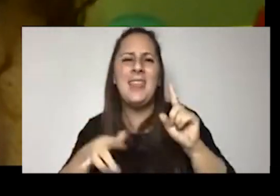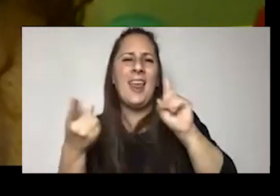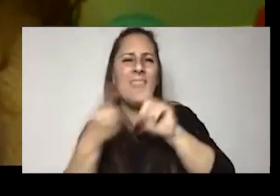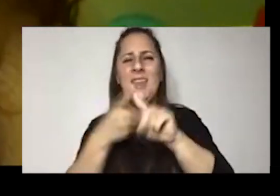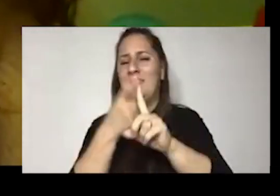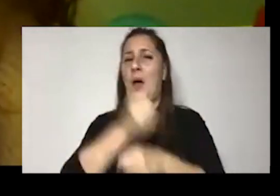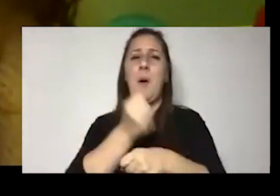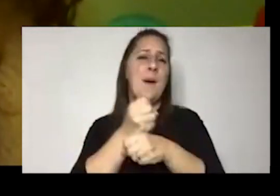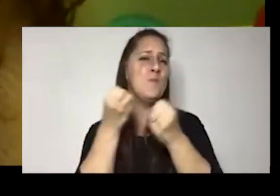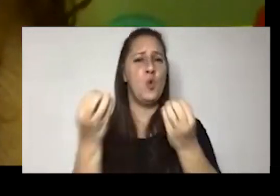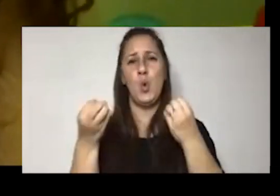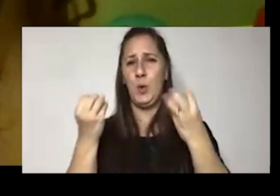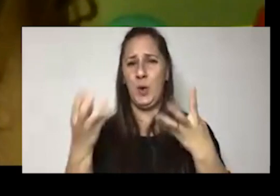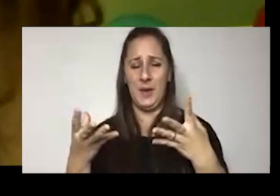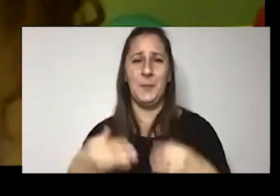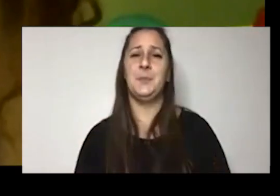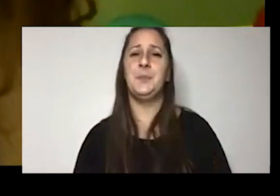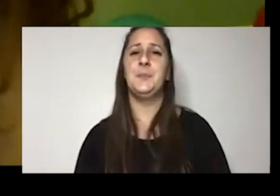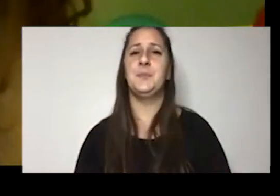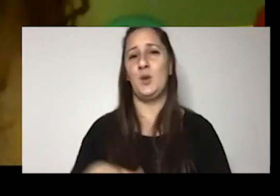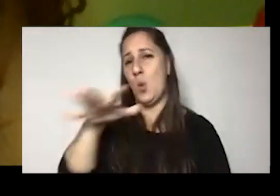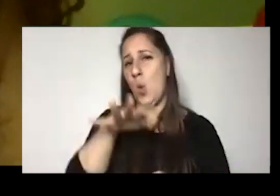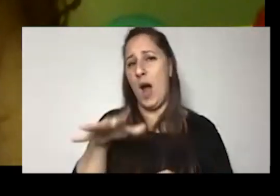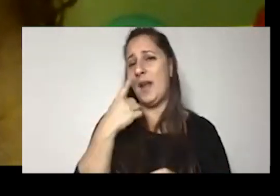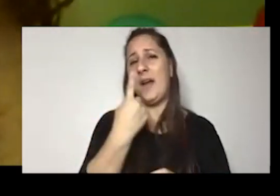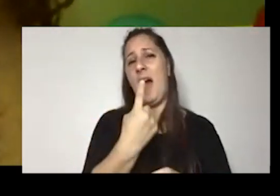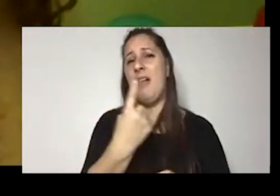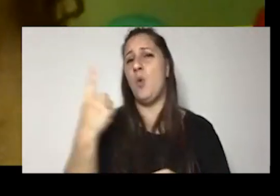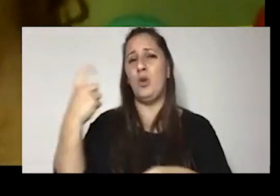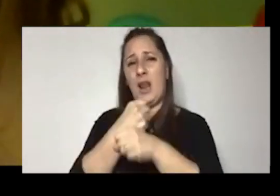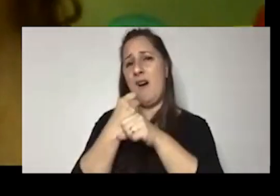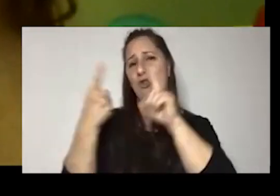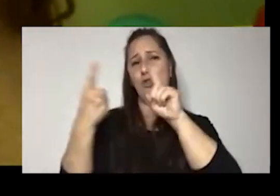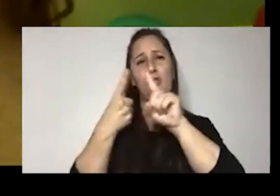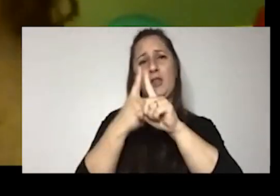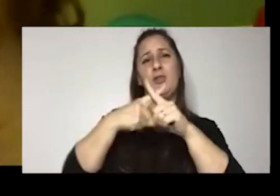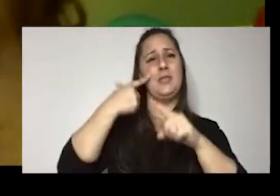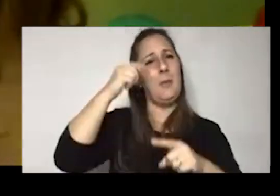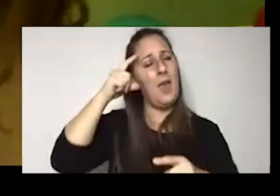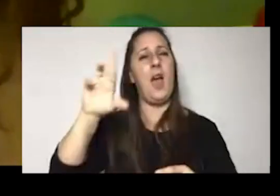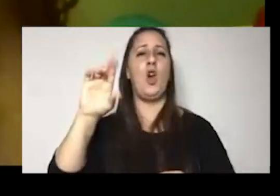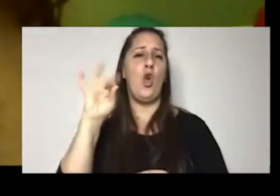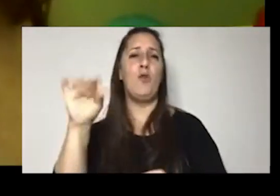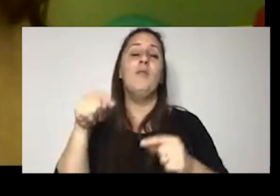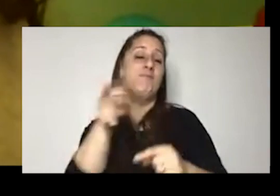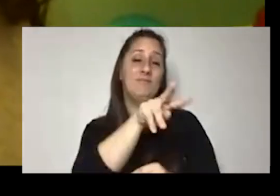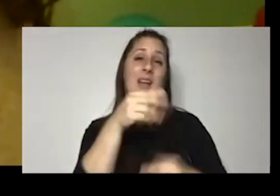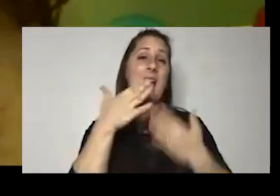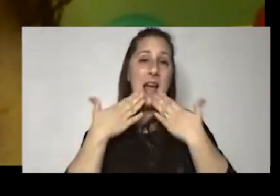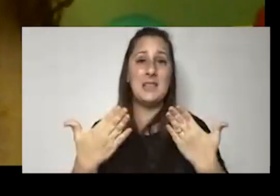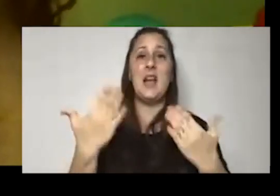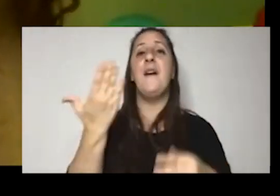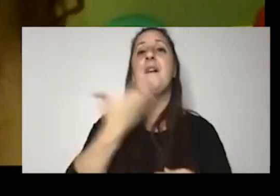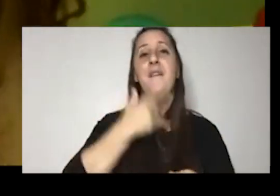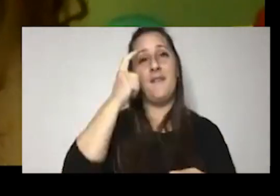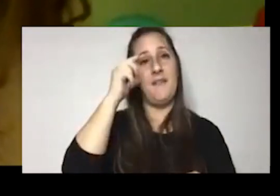increíble en sus lugares, en todos los lugares de trabajo, así que yo la verdad les agradezco infinitamente, también a Fernando, bueno, que le